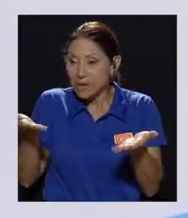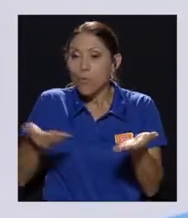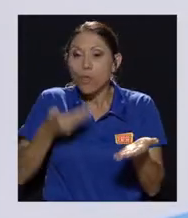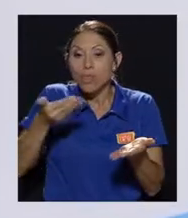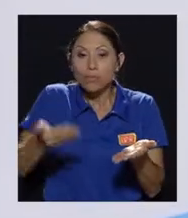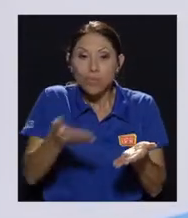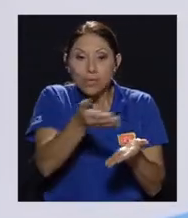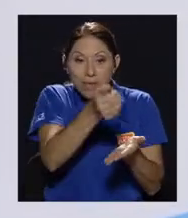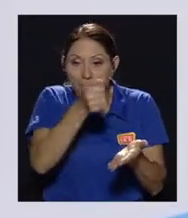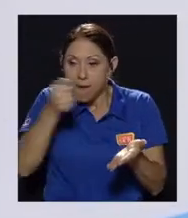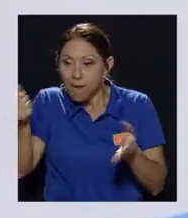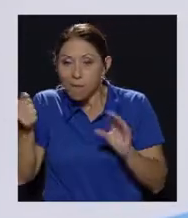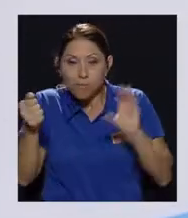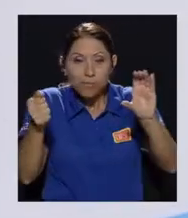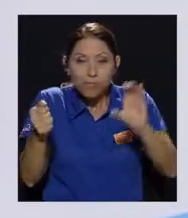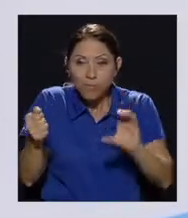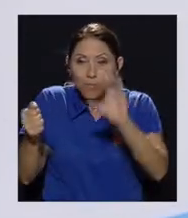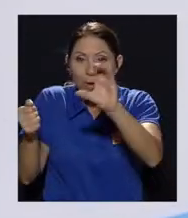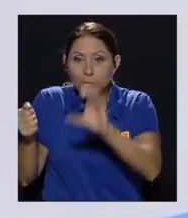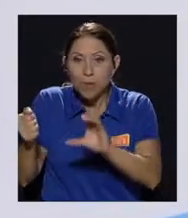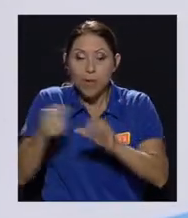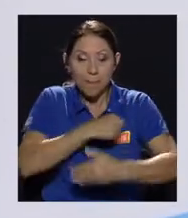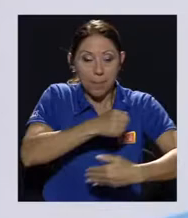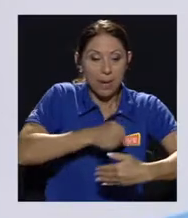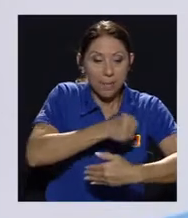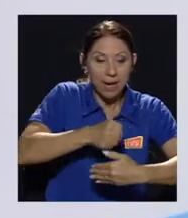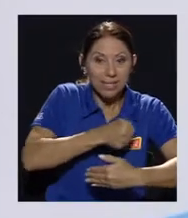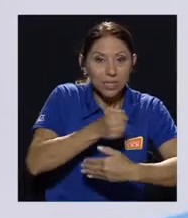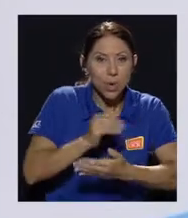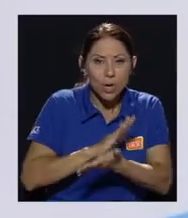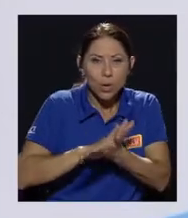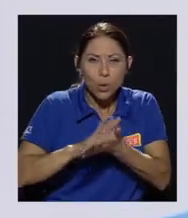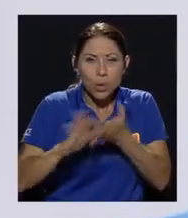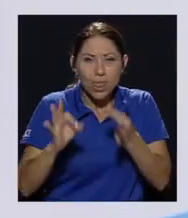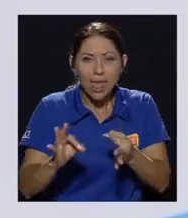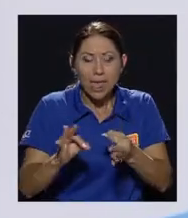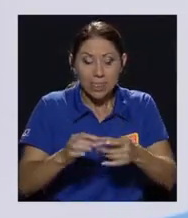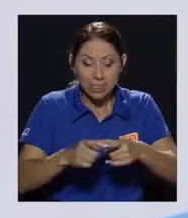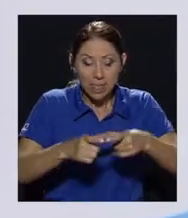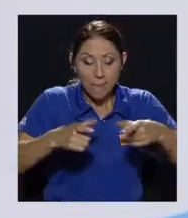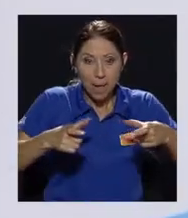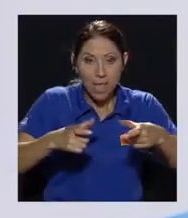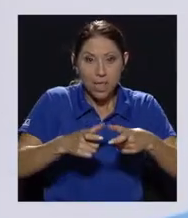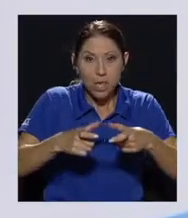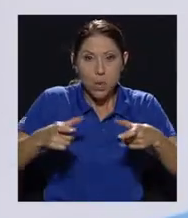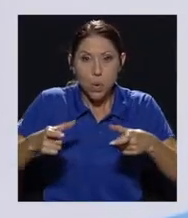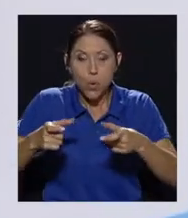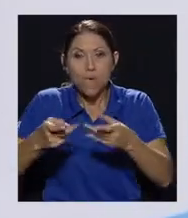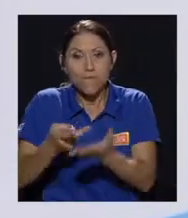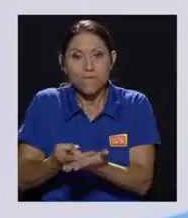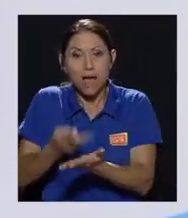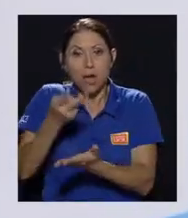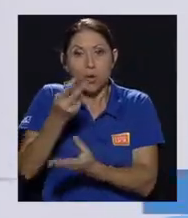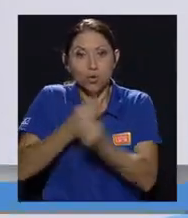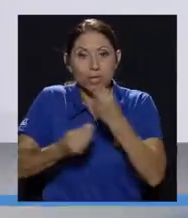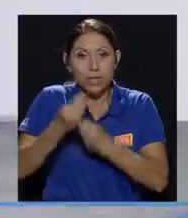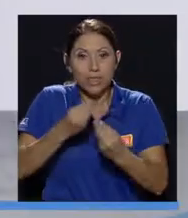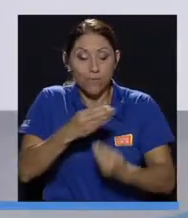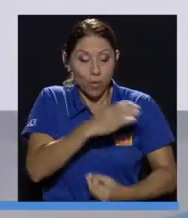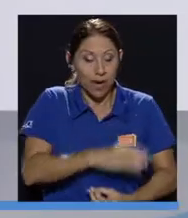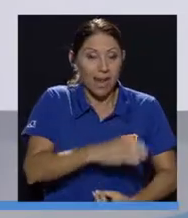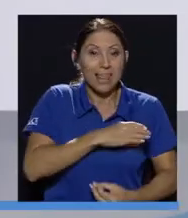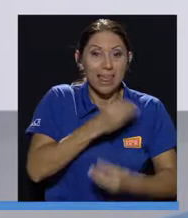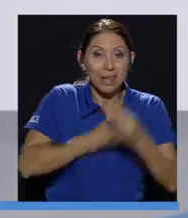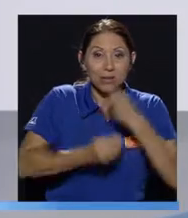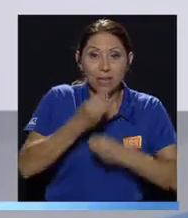la preparación, con la inocuidad, con el tamaño de porción, con el valor nutritivo, con la calidad de los alimentos, con la